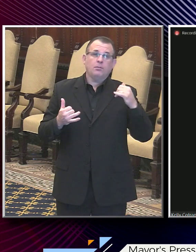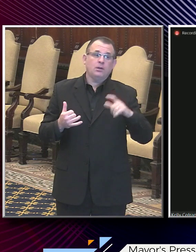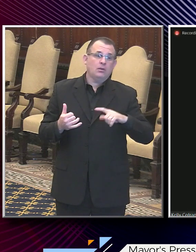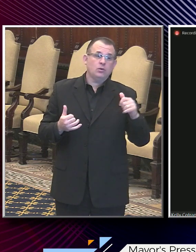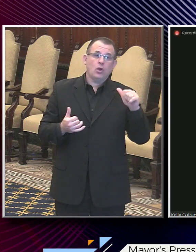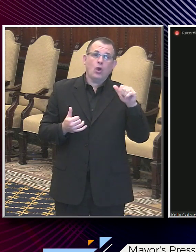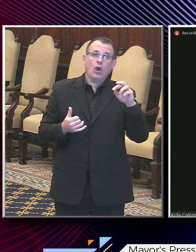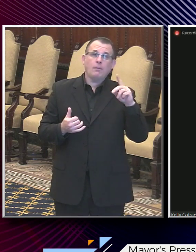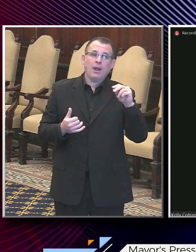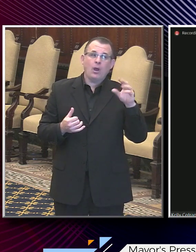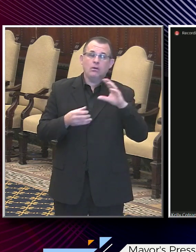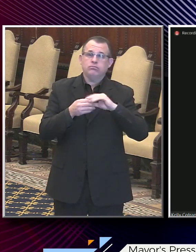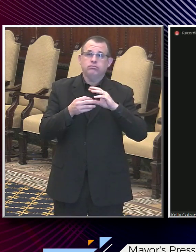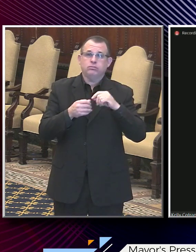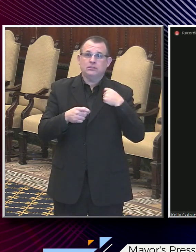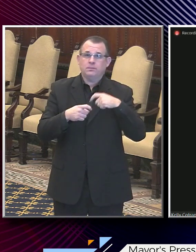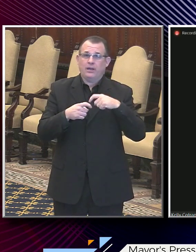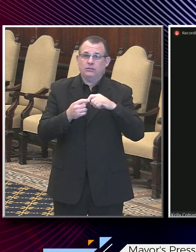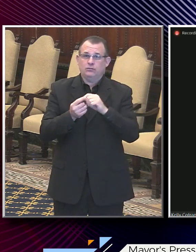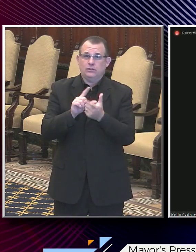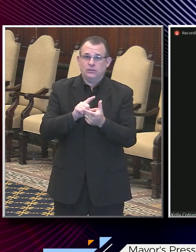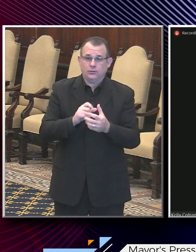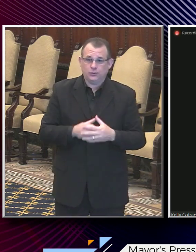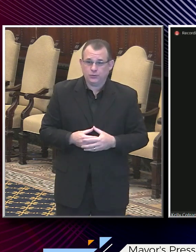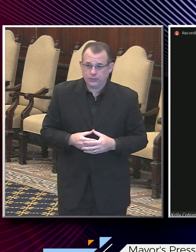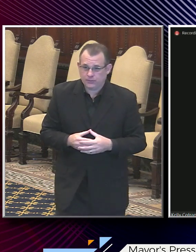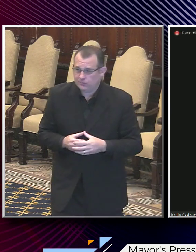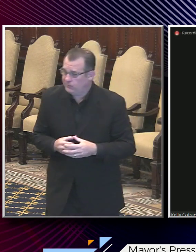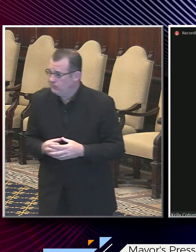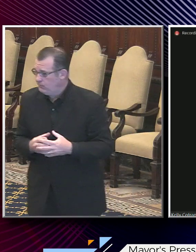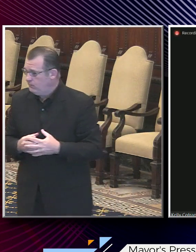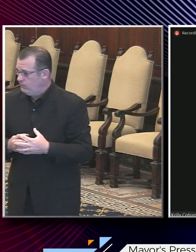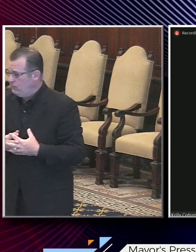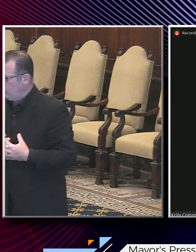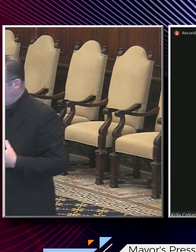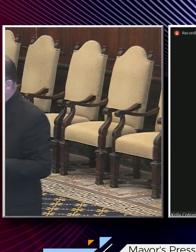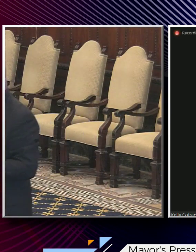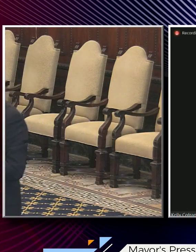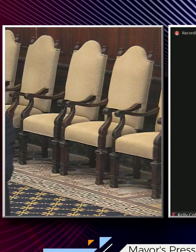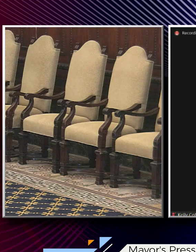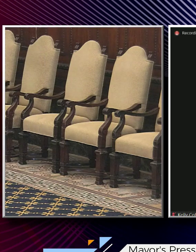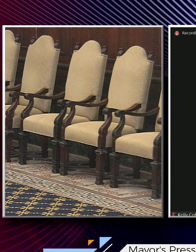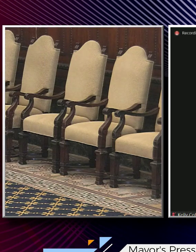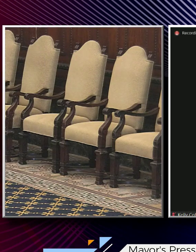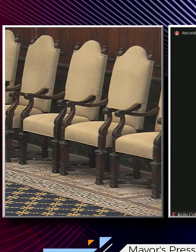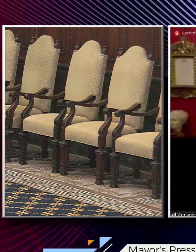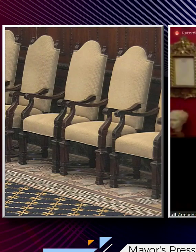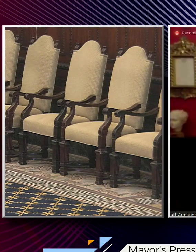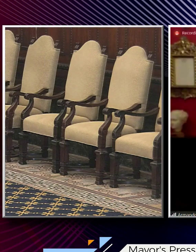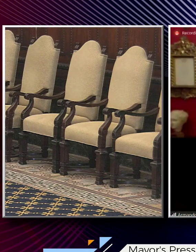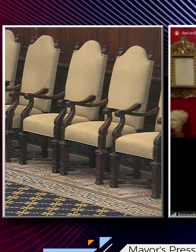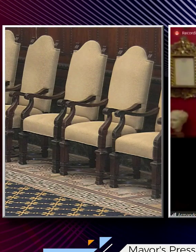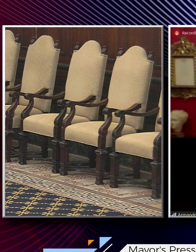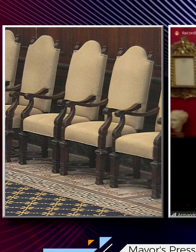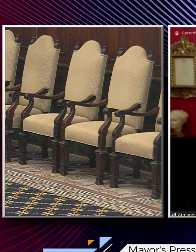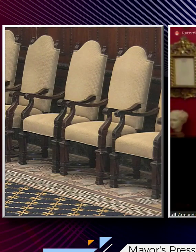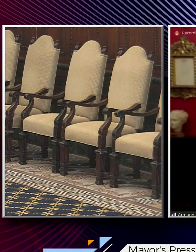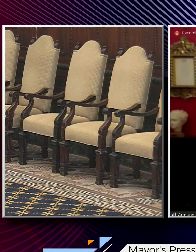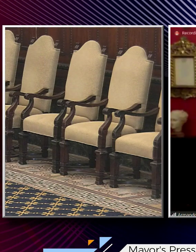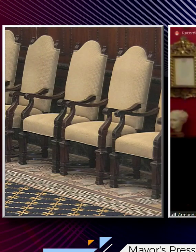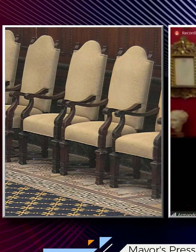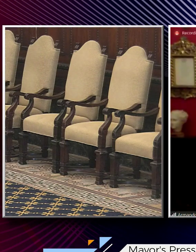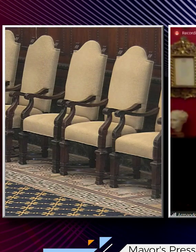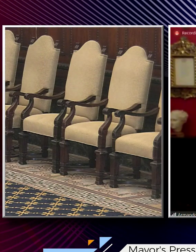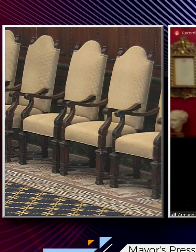Spanish language translation of both the mayor and Dr. Farley's remarks. Armando. Mensaje del alcalde Jim Kenney